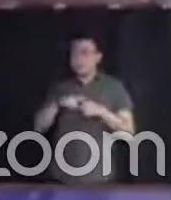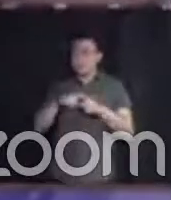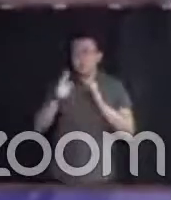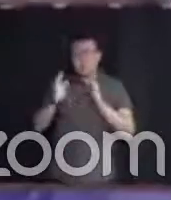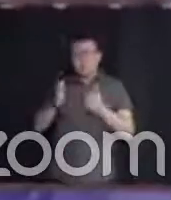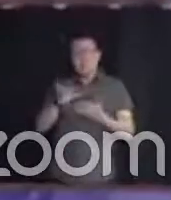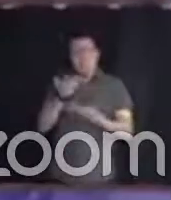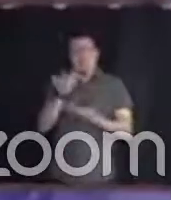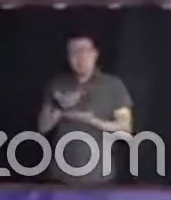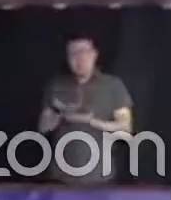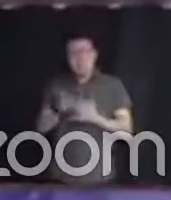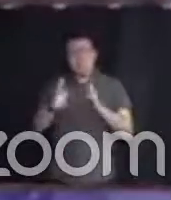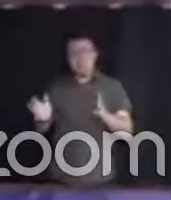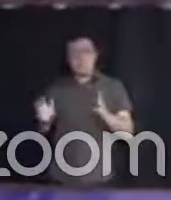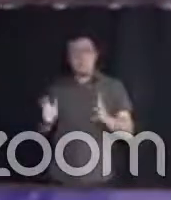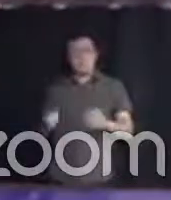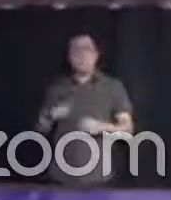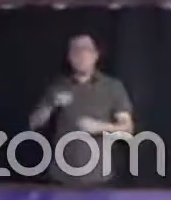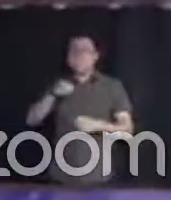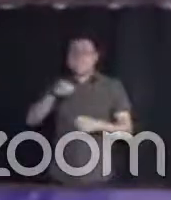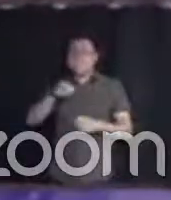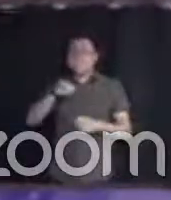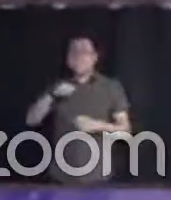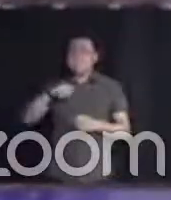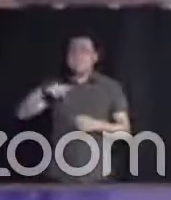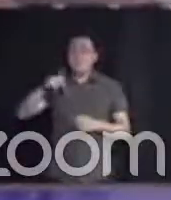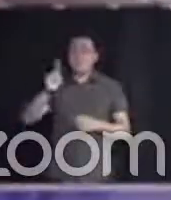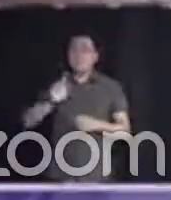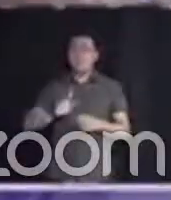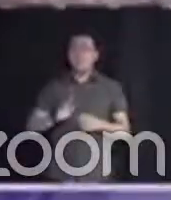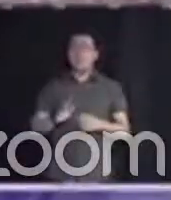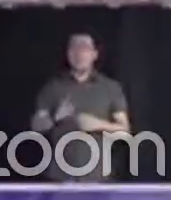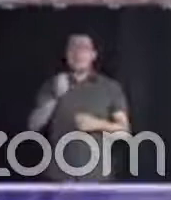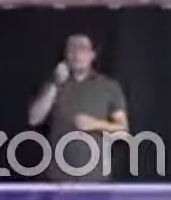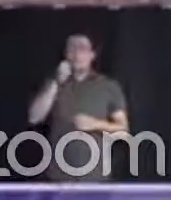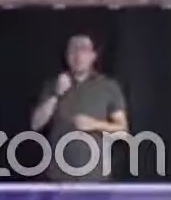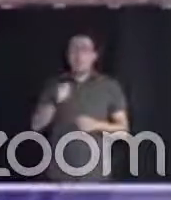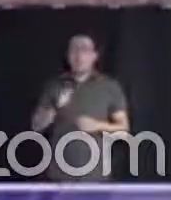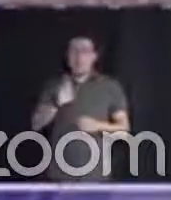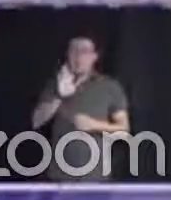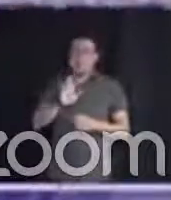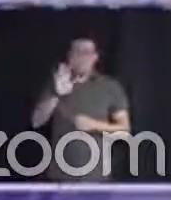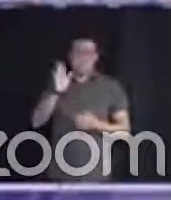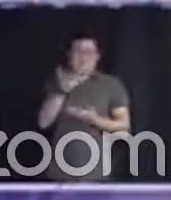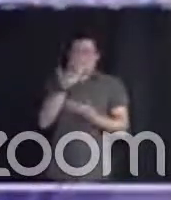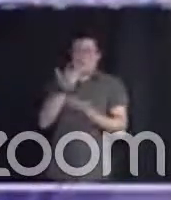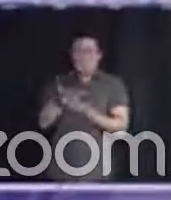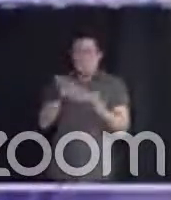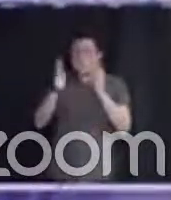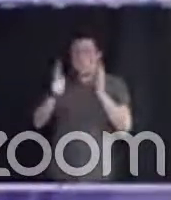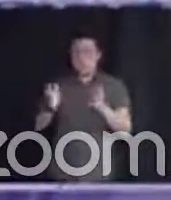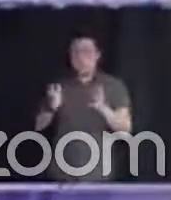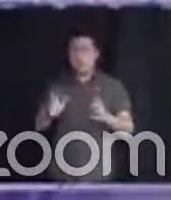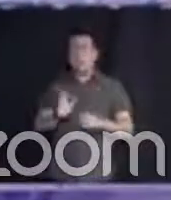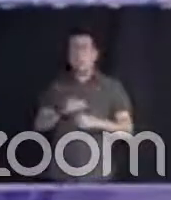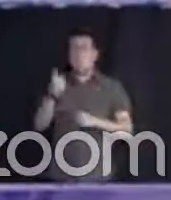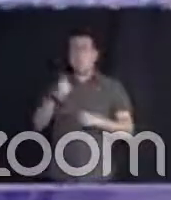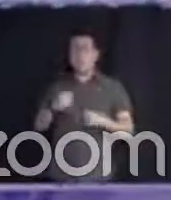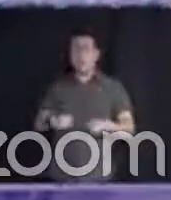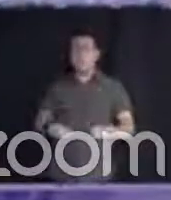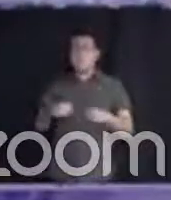ya tómense. Sí, pero es otra manera de descansar, de darse ese tiempo, otra manera de vivir la